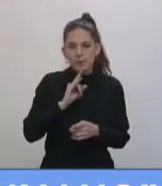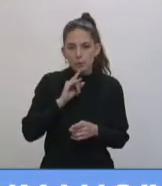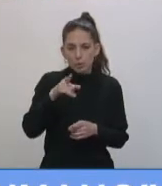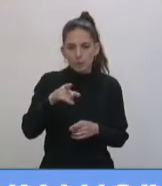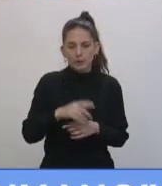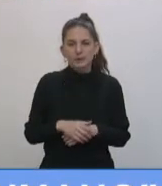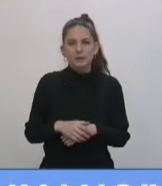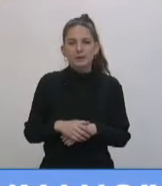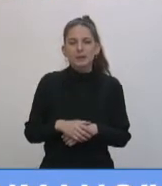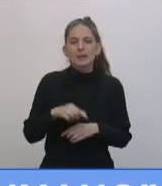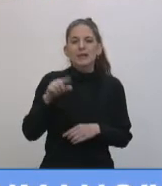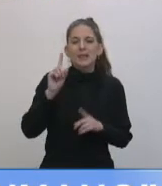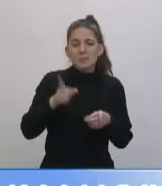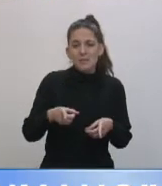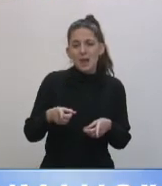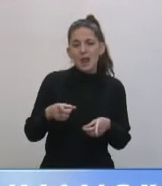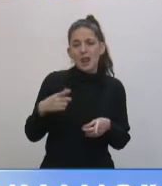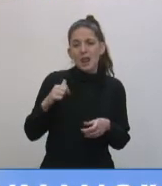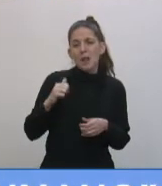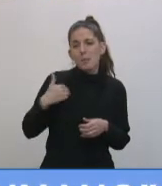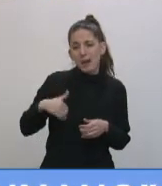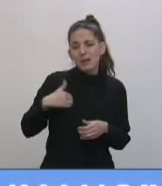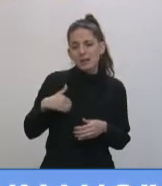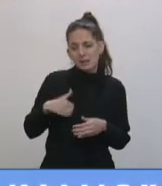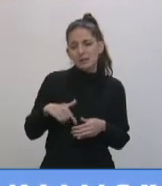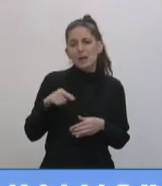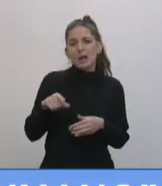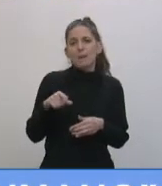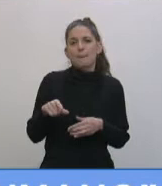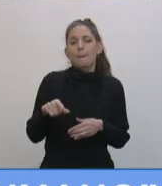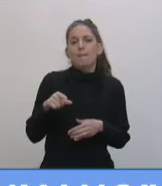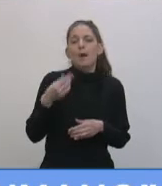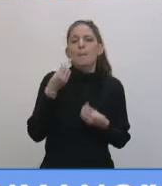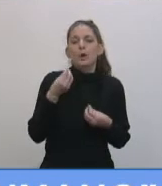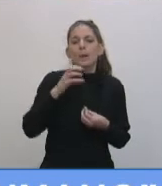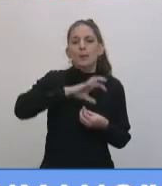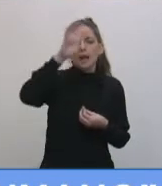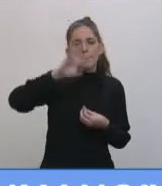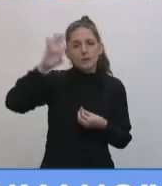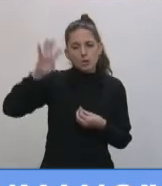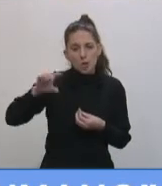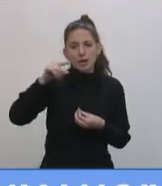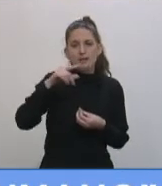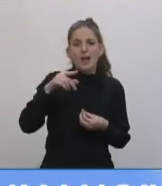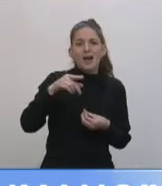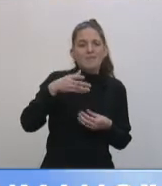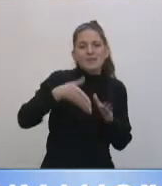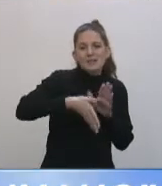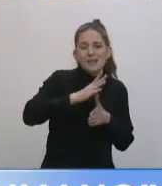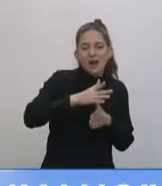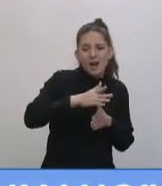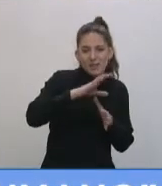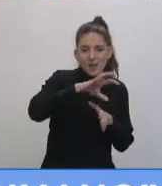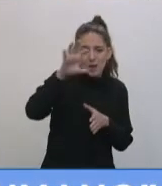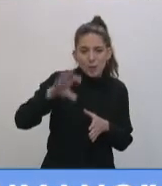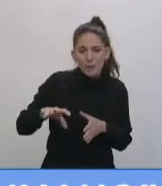en todo el país, porque la gente que de las provincias, que sale de sus provincias por falta de trabajo, terminan en